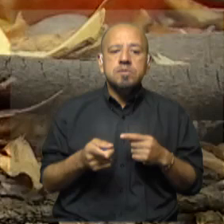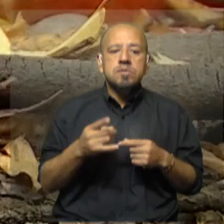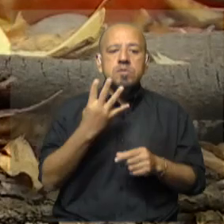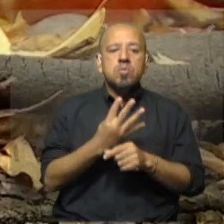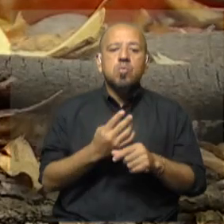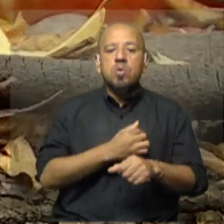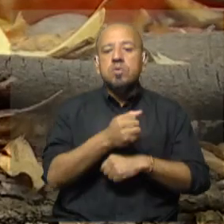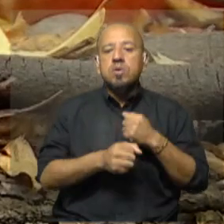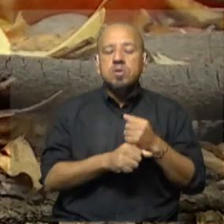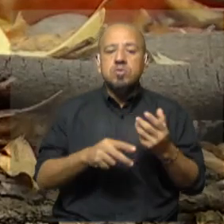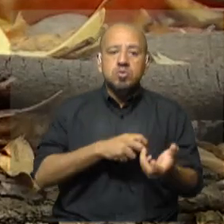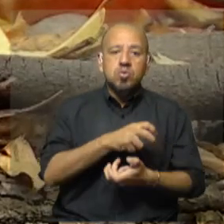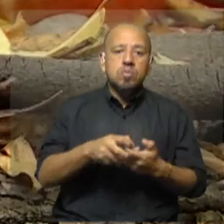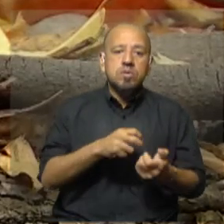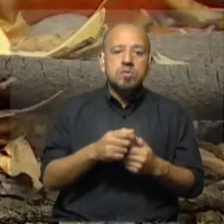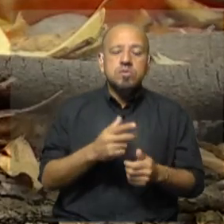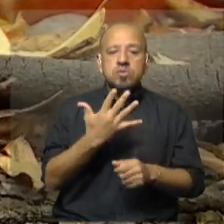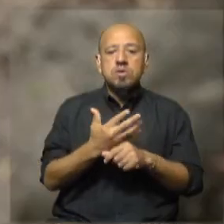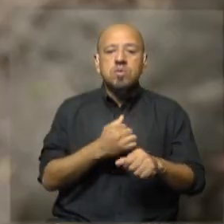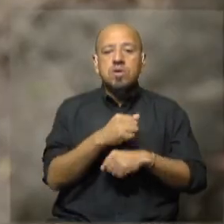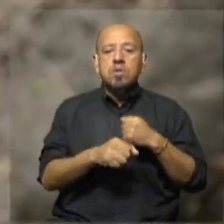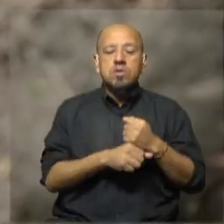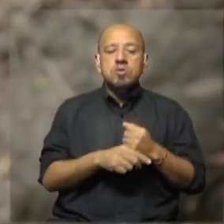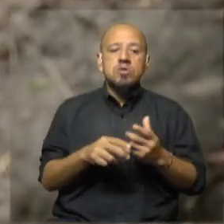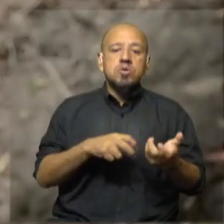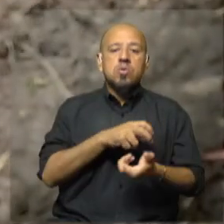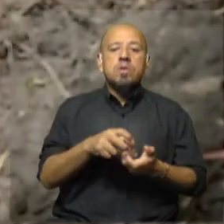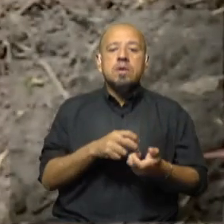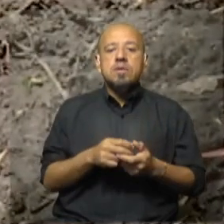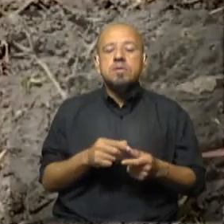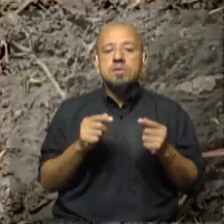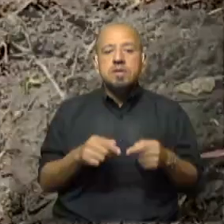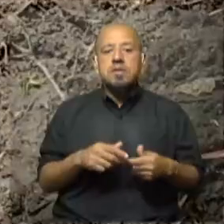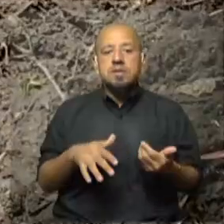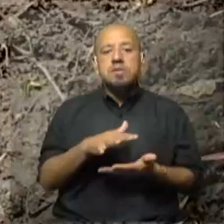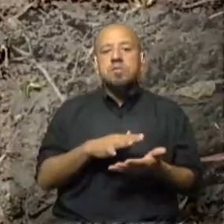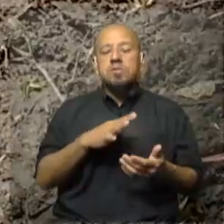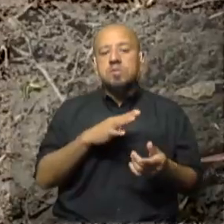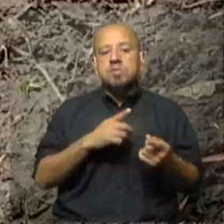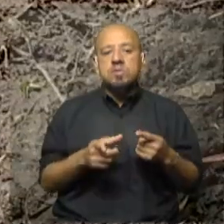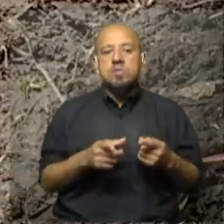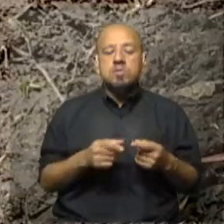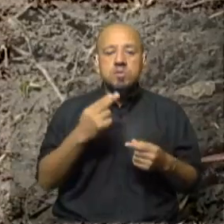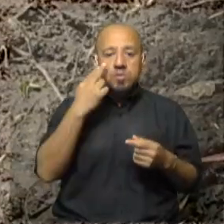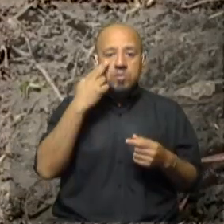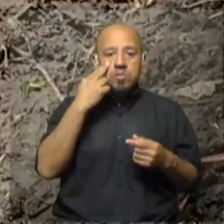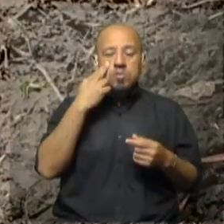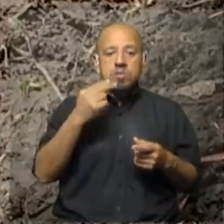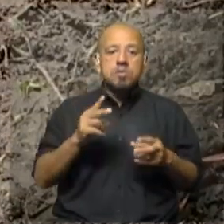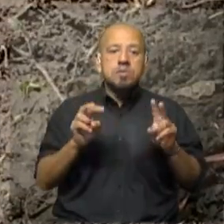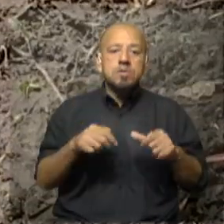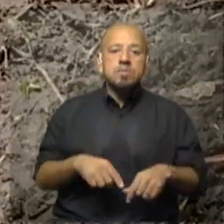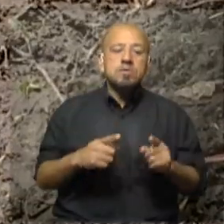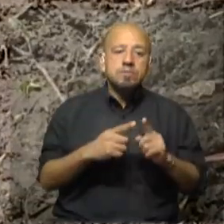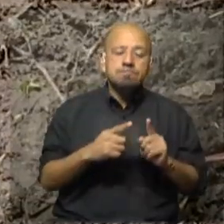4 años complicados de los últimos 5 y en particular esta emergencia tiene una problemática de la longitud,